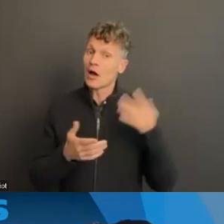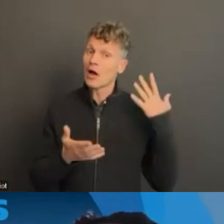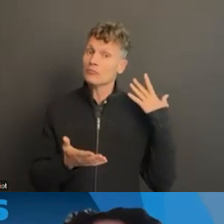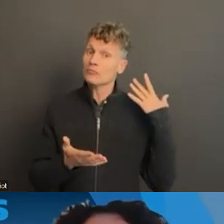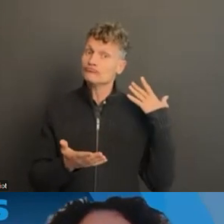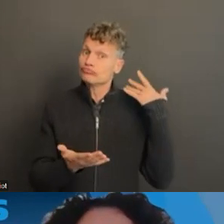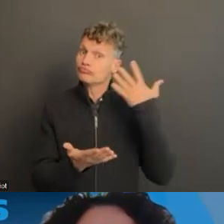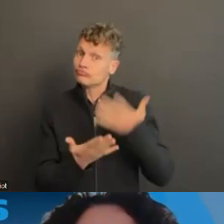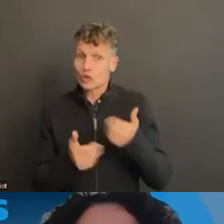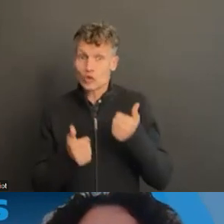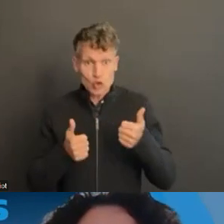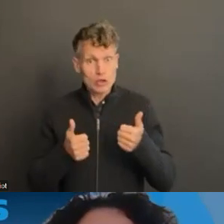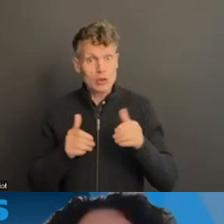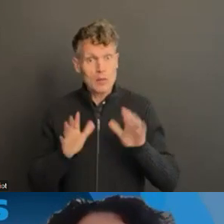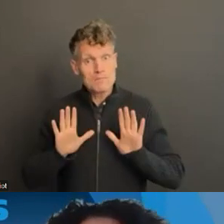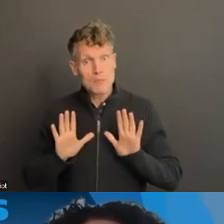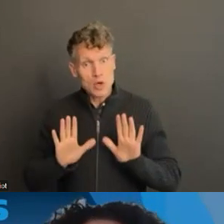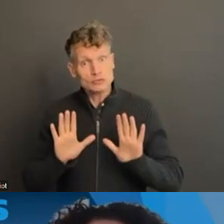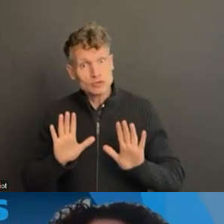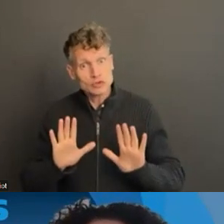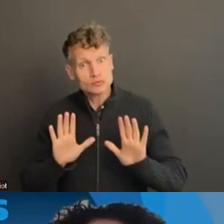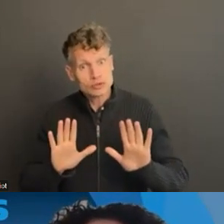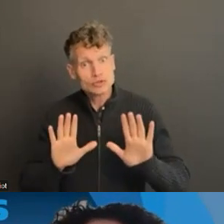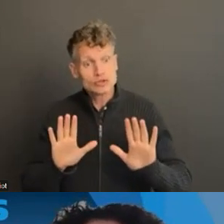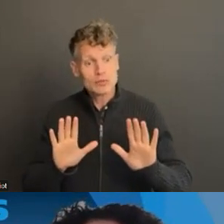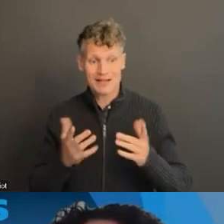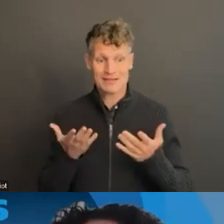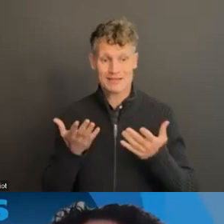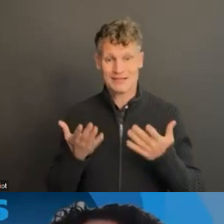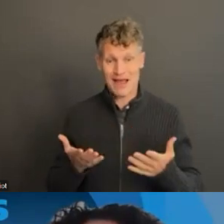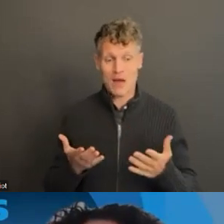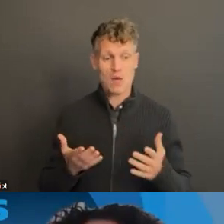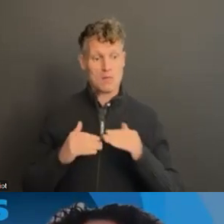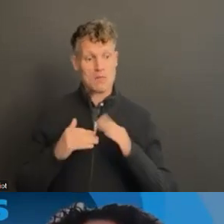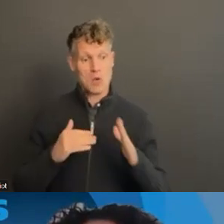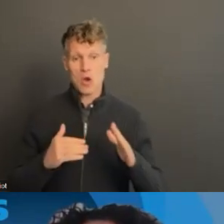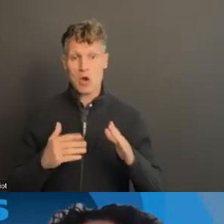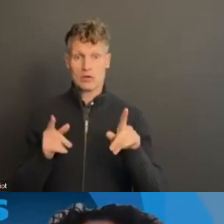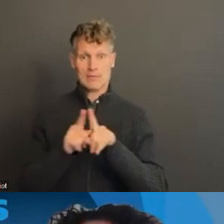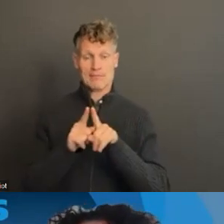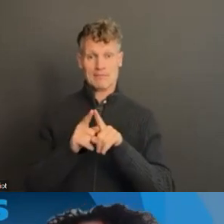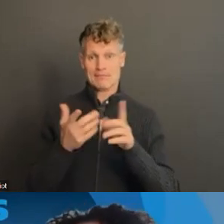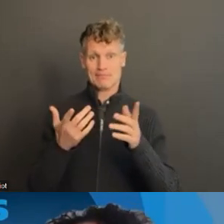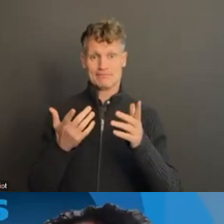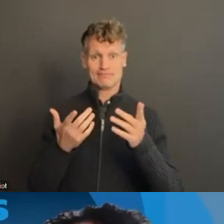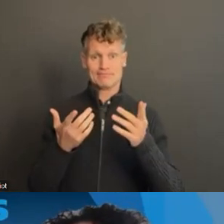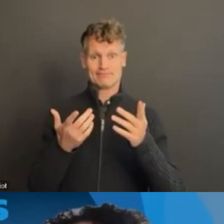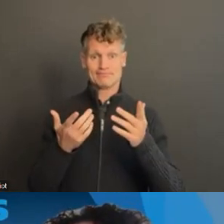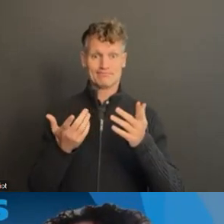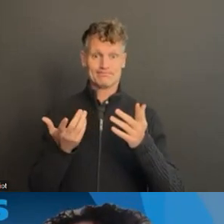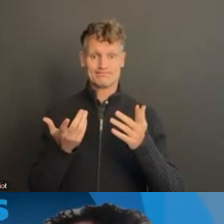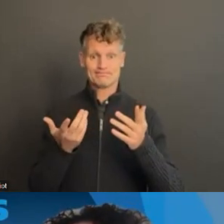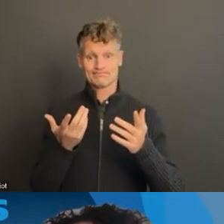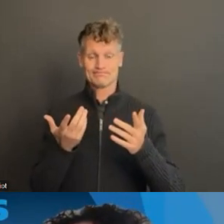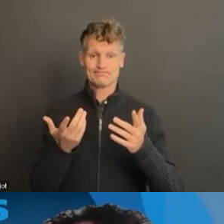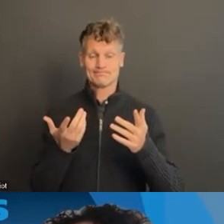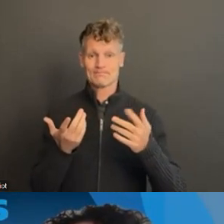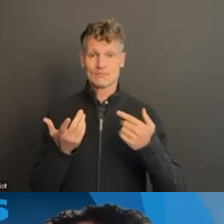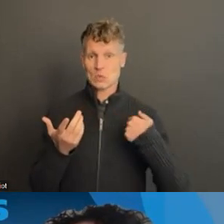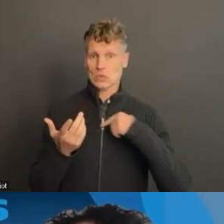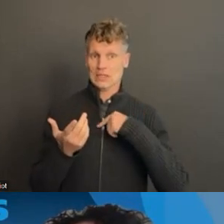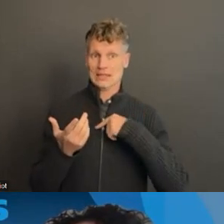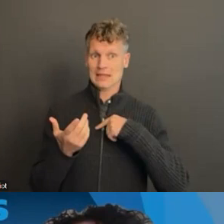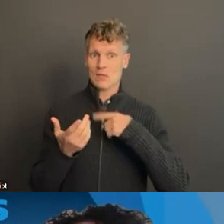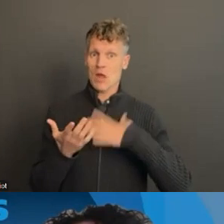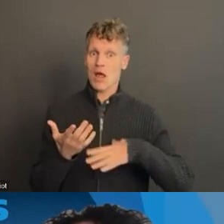la eliminación de estas enfermedades. Y ahora que estamos trabajando bajo, digamos, la sombrilla de la iniciativa de